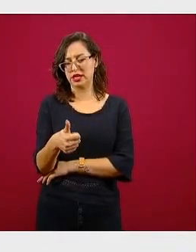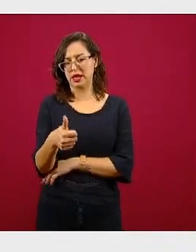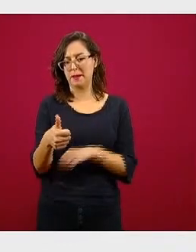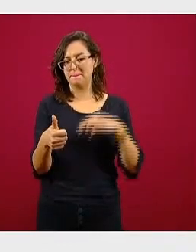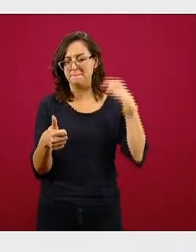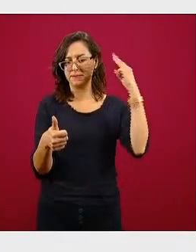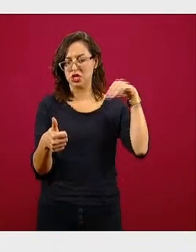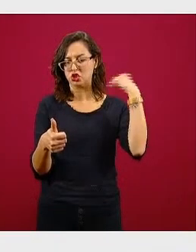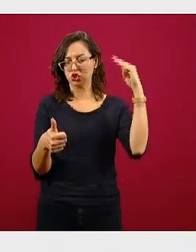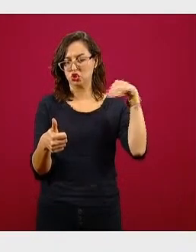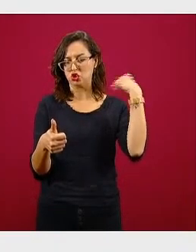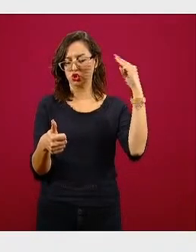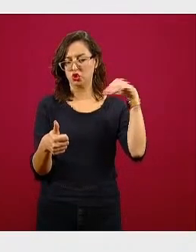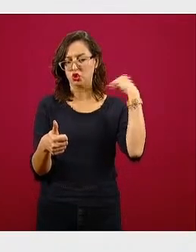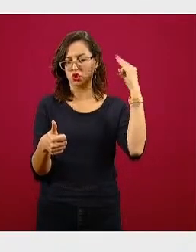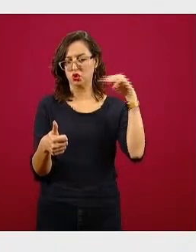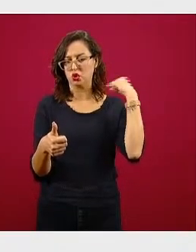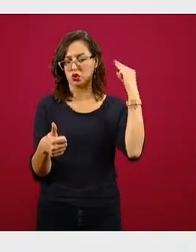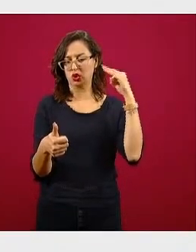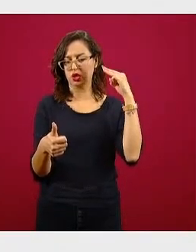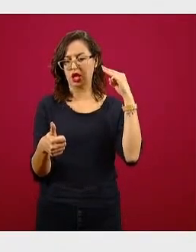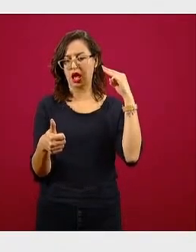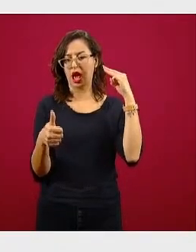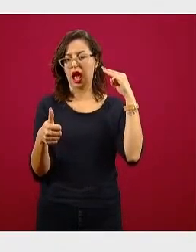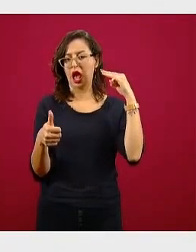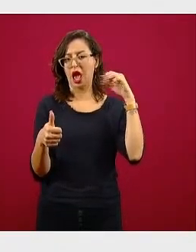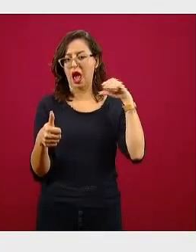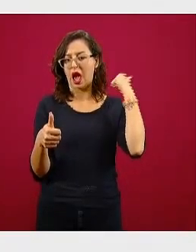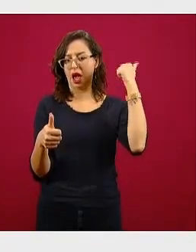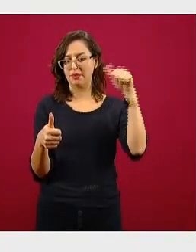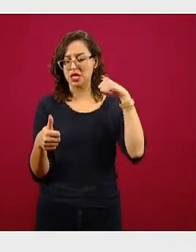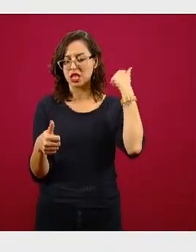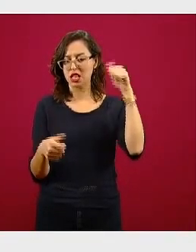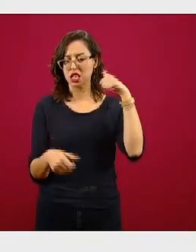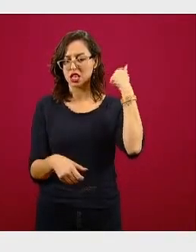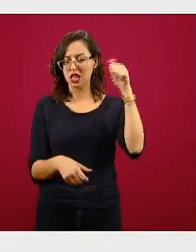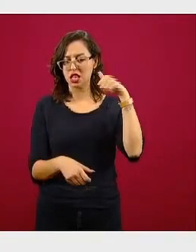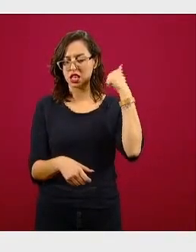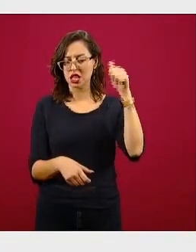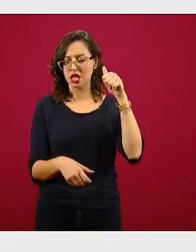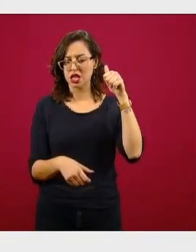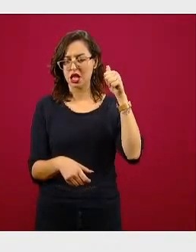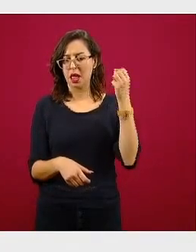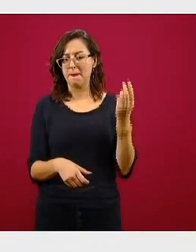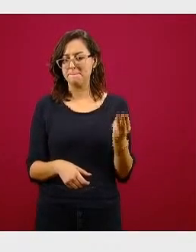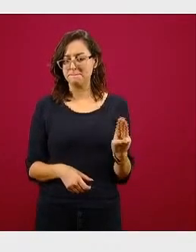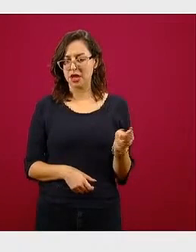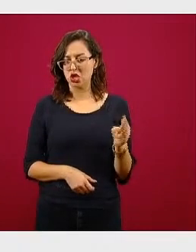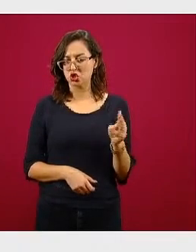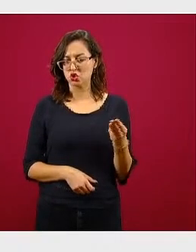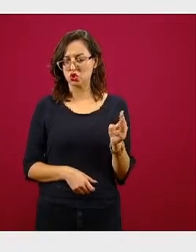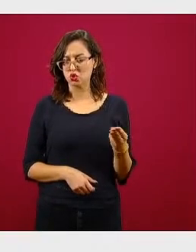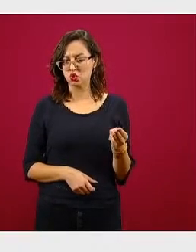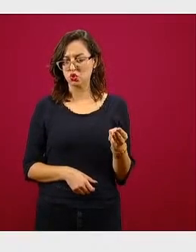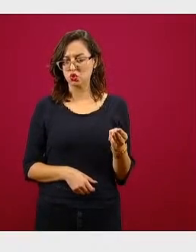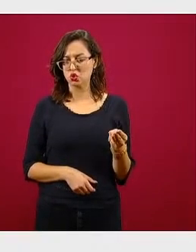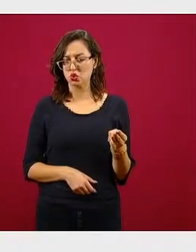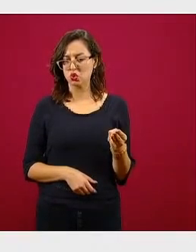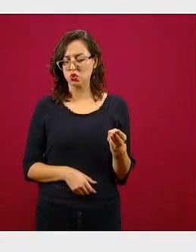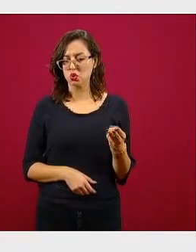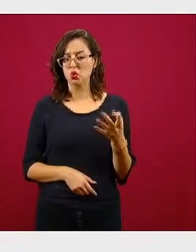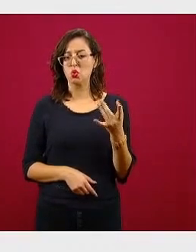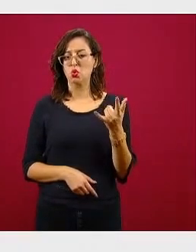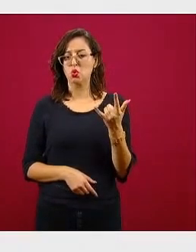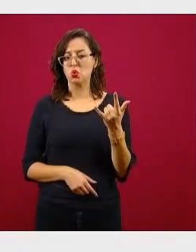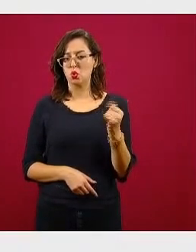marzo, ahí estamos en abril, aquí ya estamos en mayo, aquí